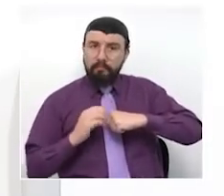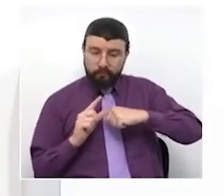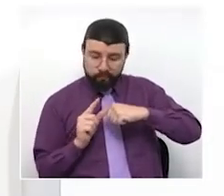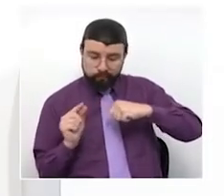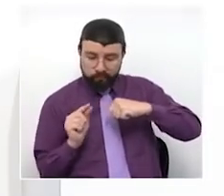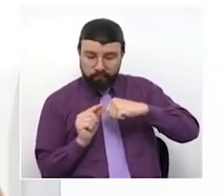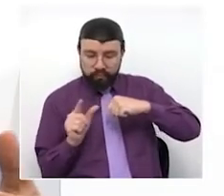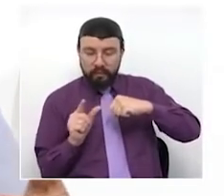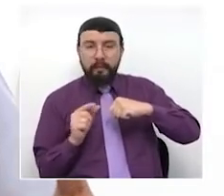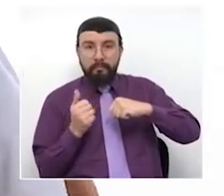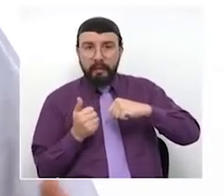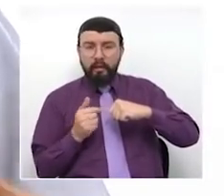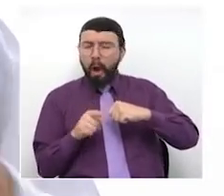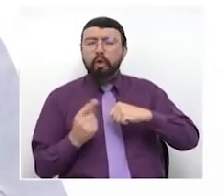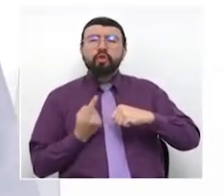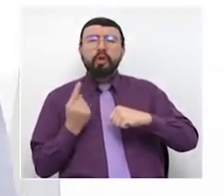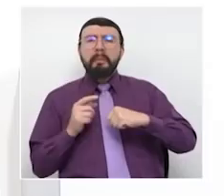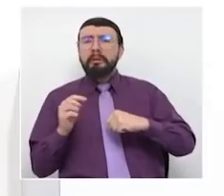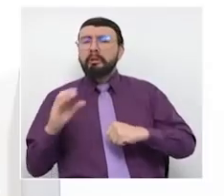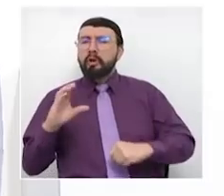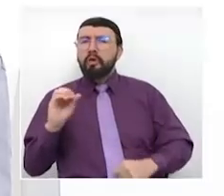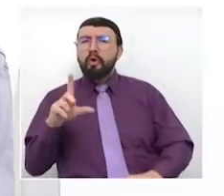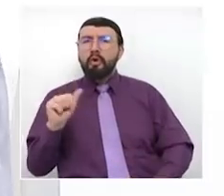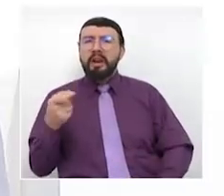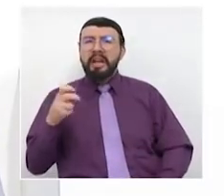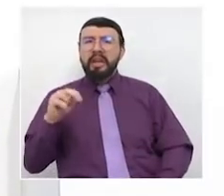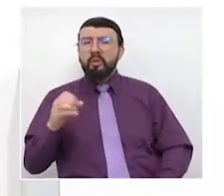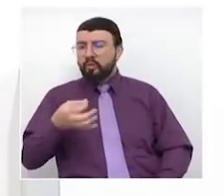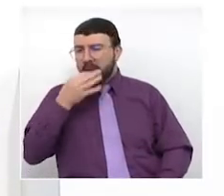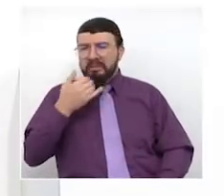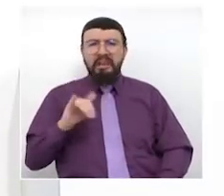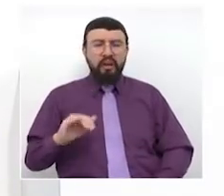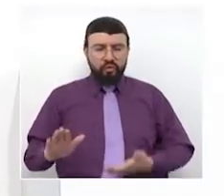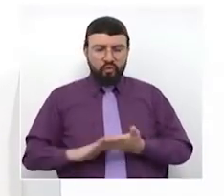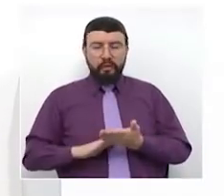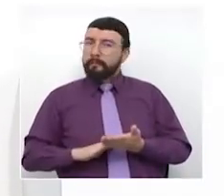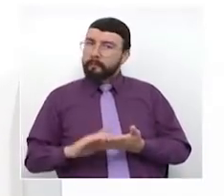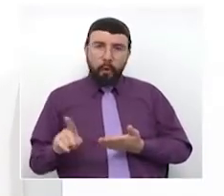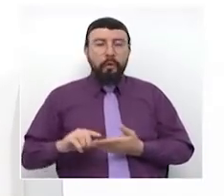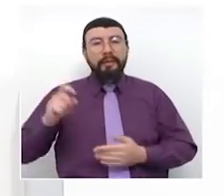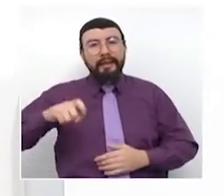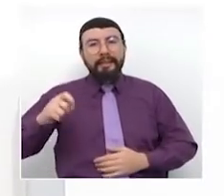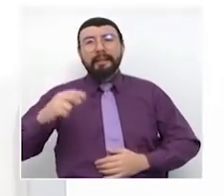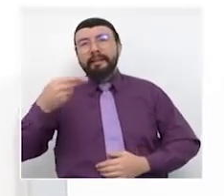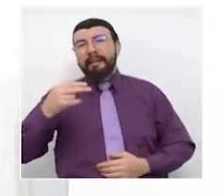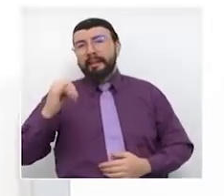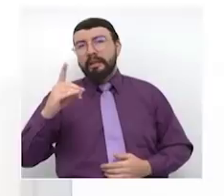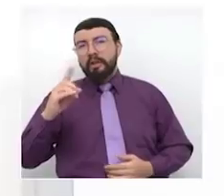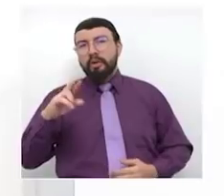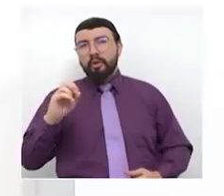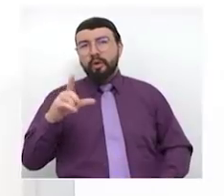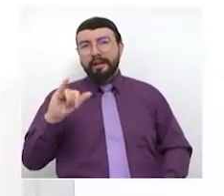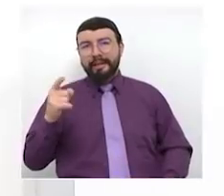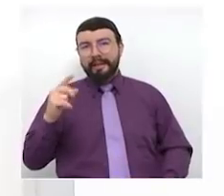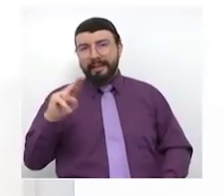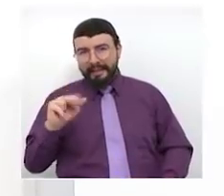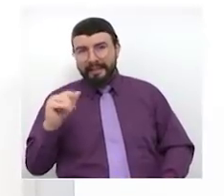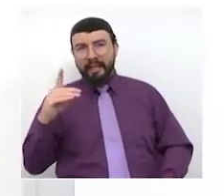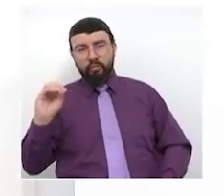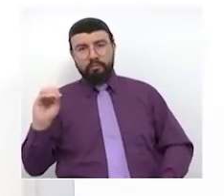remedio. Entonces hay que, digamos, aplicar los factores de crecimiento, el plasma, y luego dar esa suplementación. Esa suplementación entonces tiene que